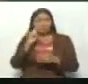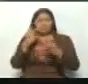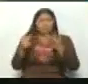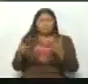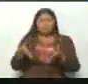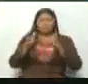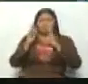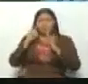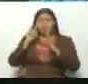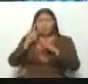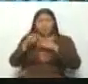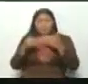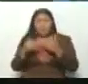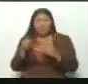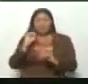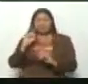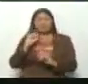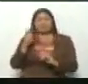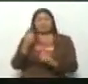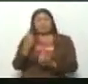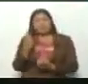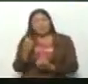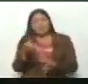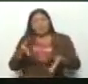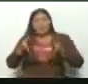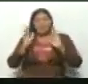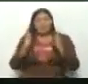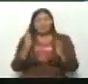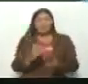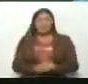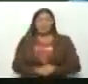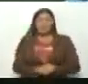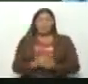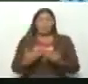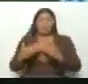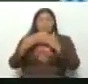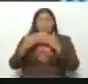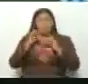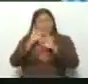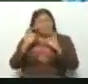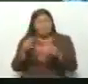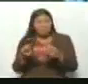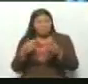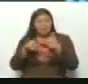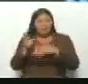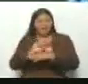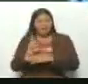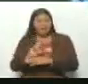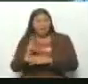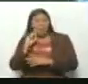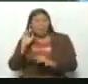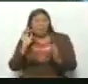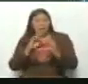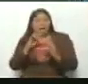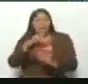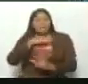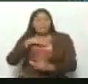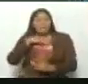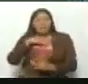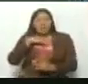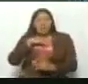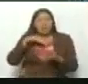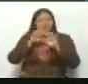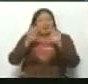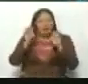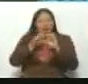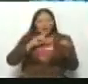de infraestructura que ellos están viendo, que requiere cada establecimiento, cada plantel educativo. De allí, inmediatamente eso está en línea en el Ministerio de Educación. Y